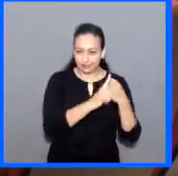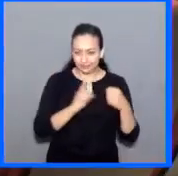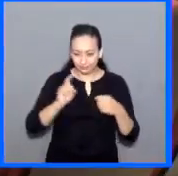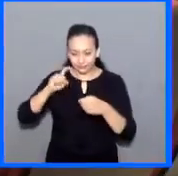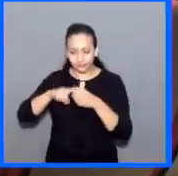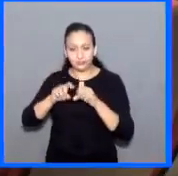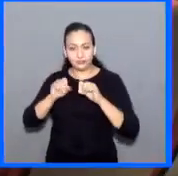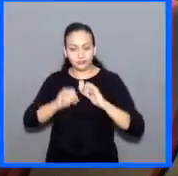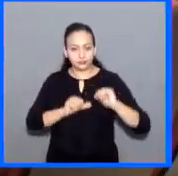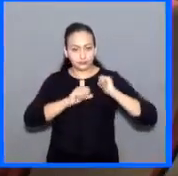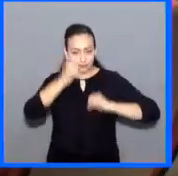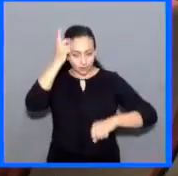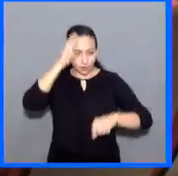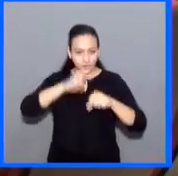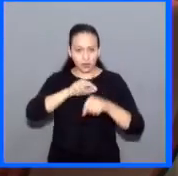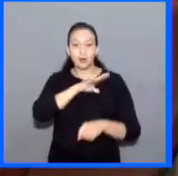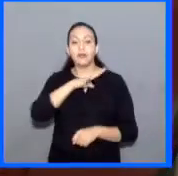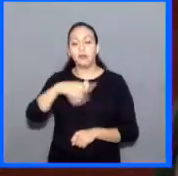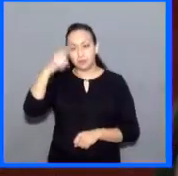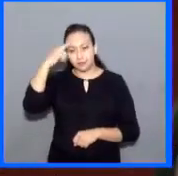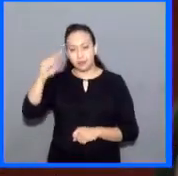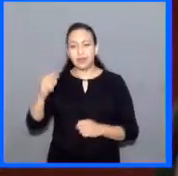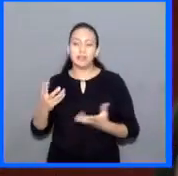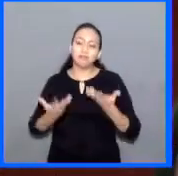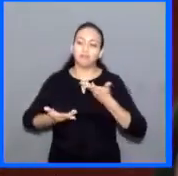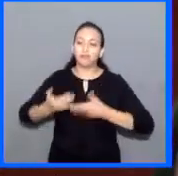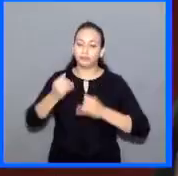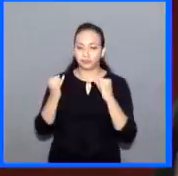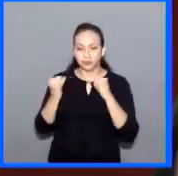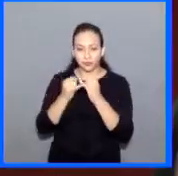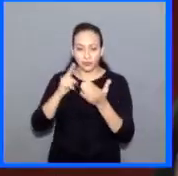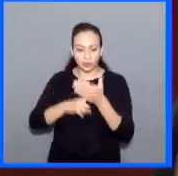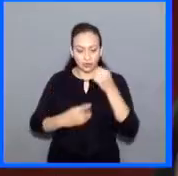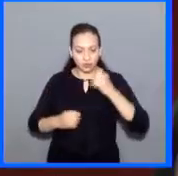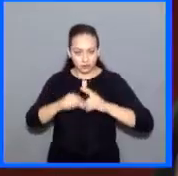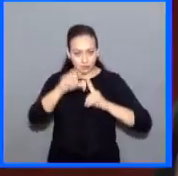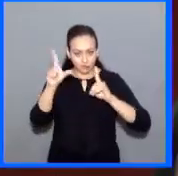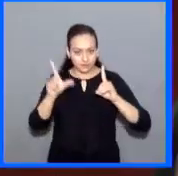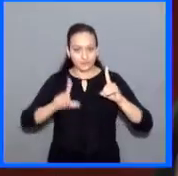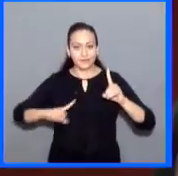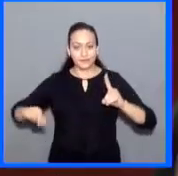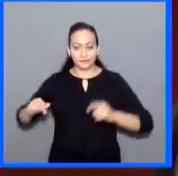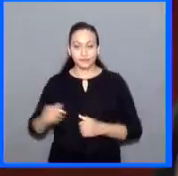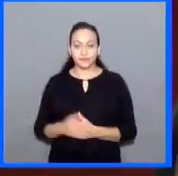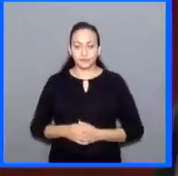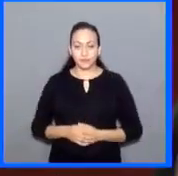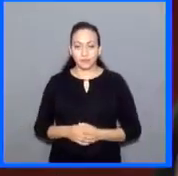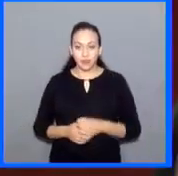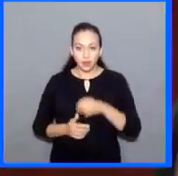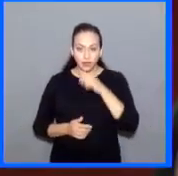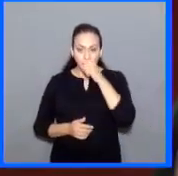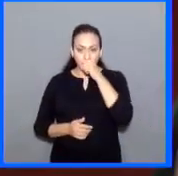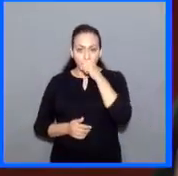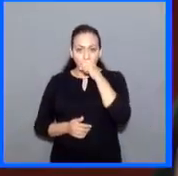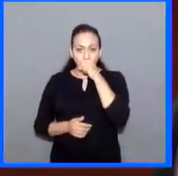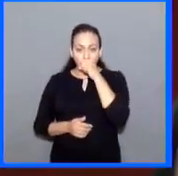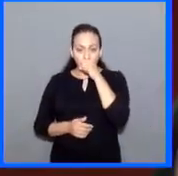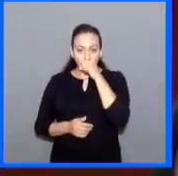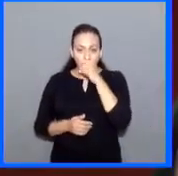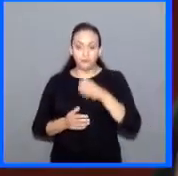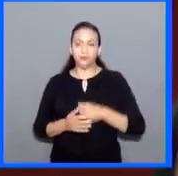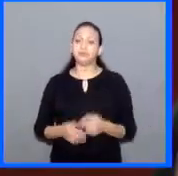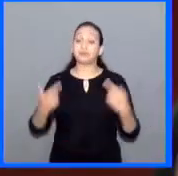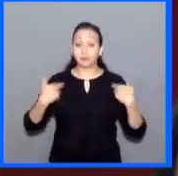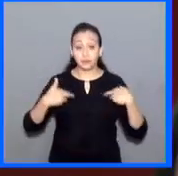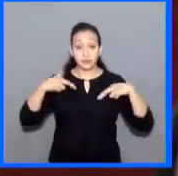Dirección General de Relaciones Institucionales de la Suprema Corte de Justicia de la Nación. En representación del ministro presidente,